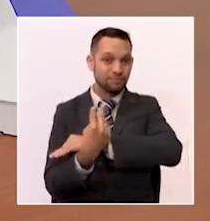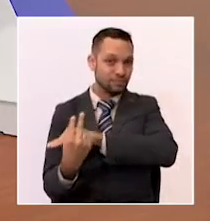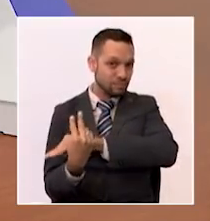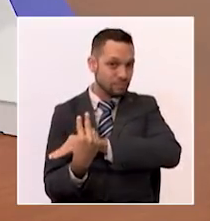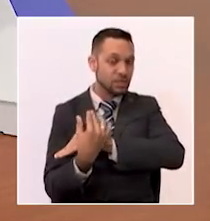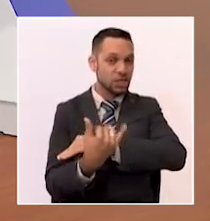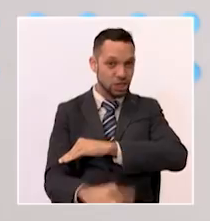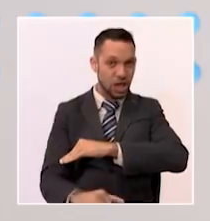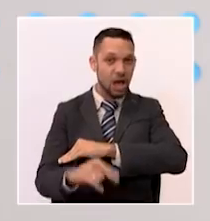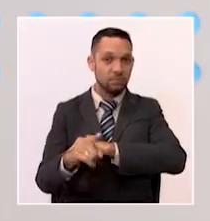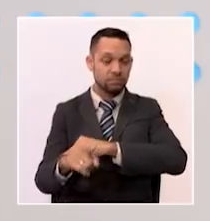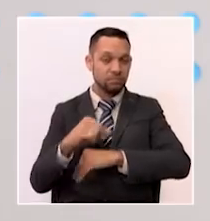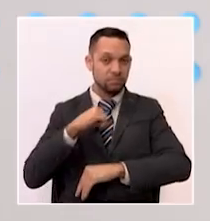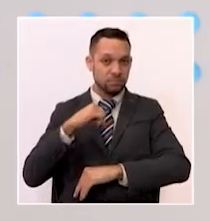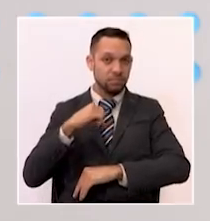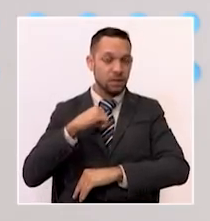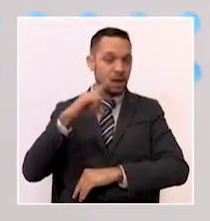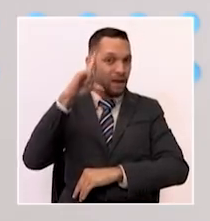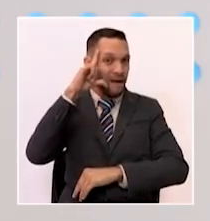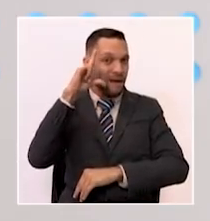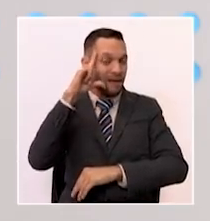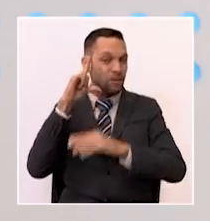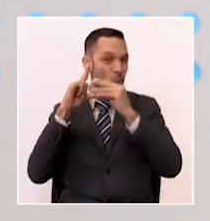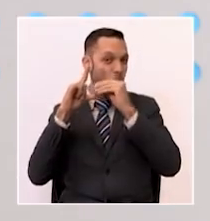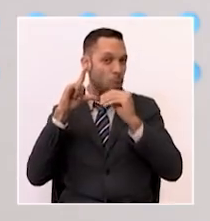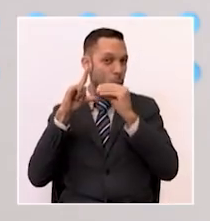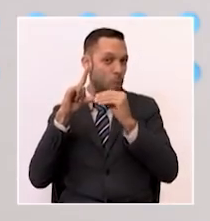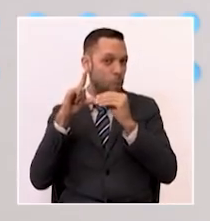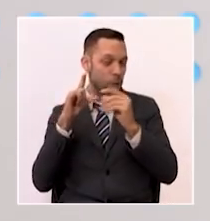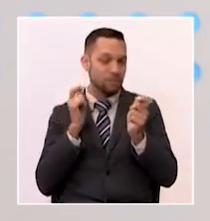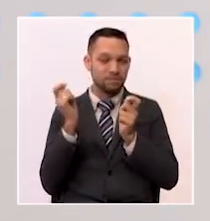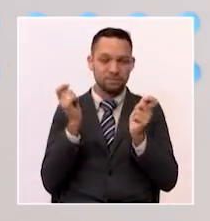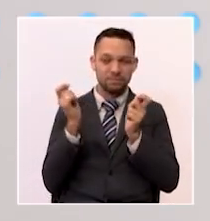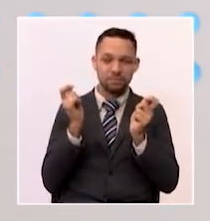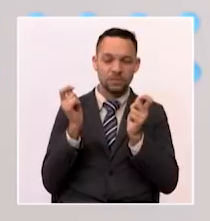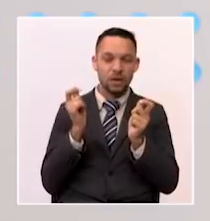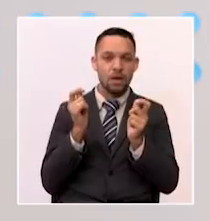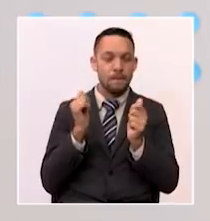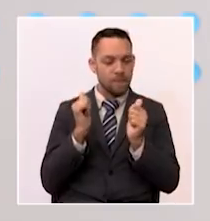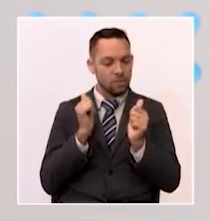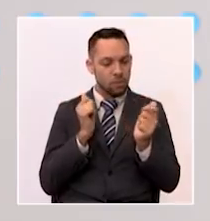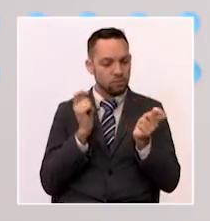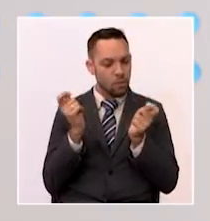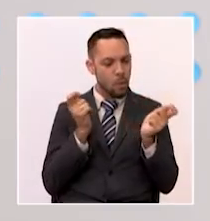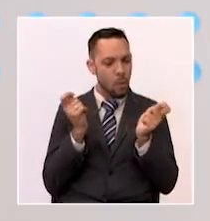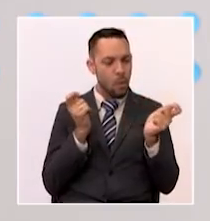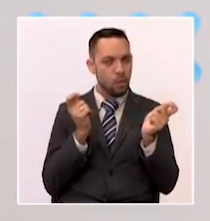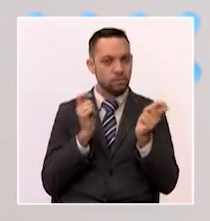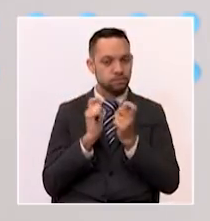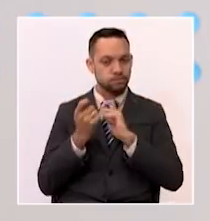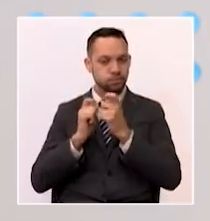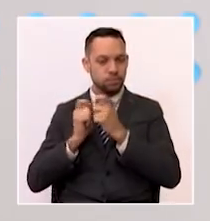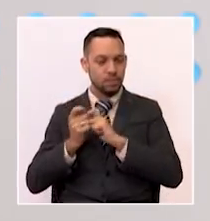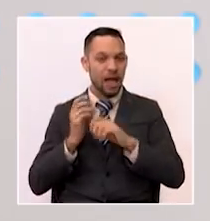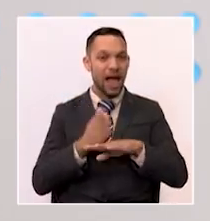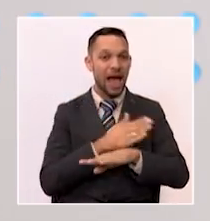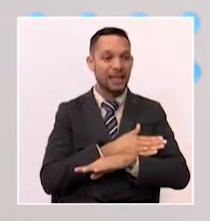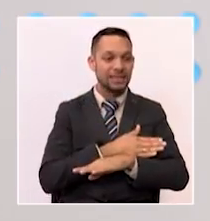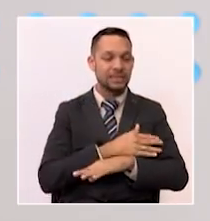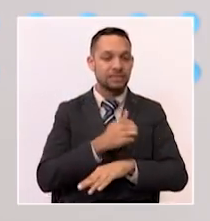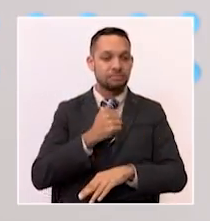en este momento un flujo y de pronto queremos concientizarlas de que no vayan a caer en el error de lo que comentábamos ahora,